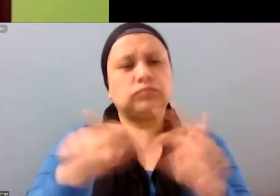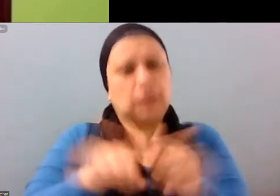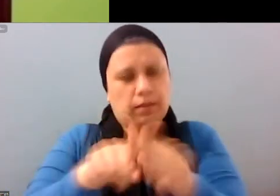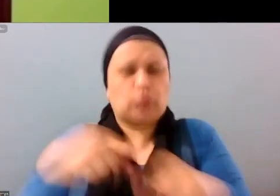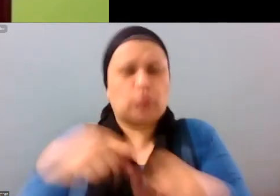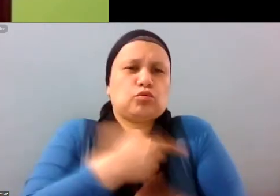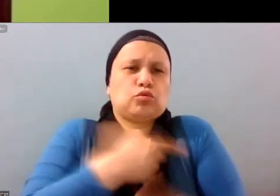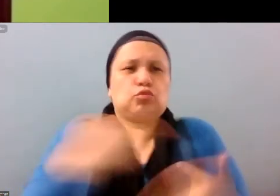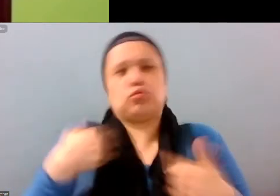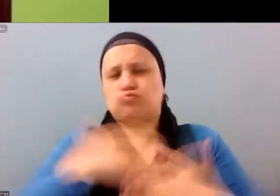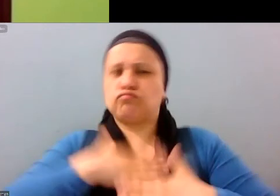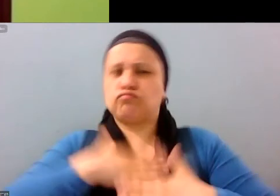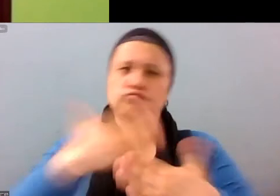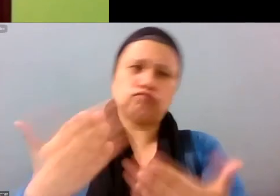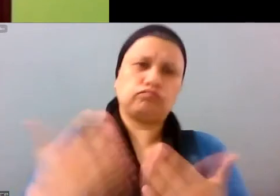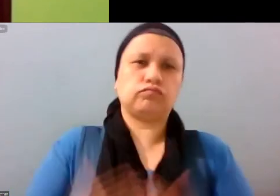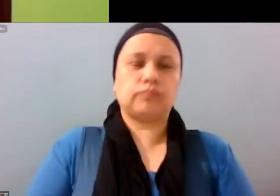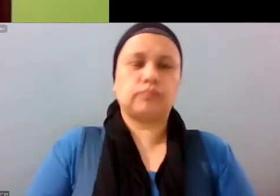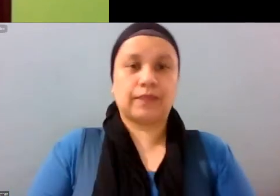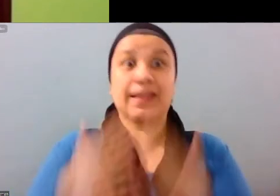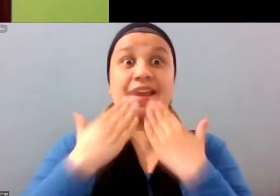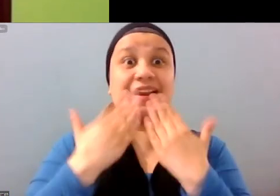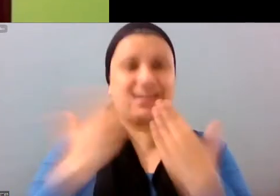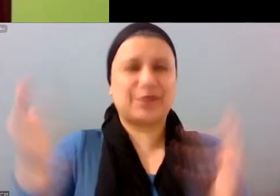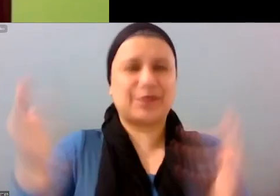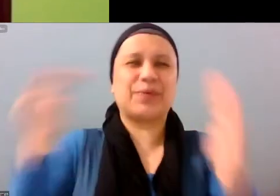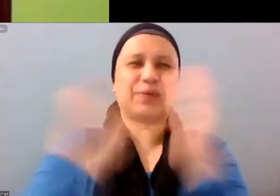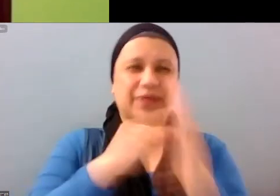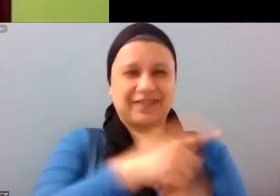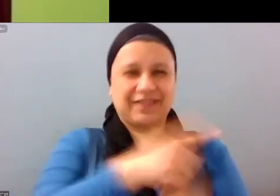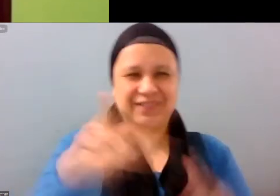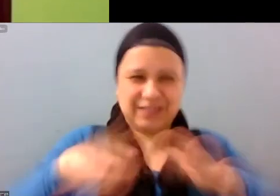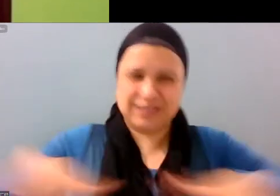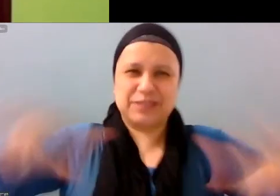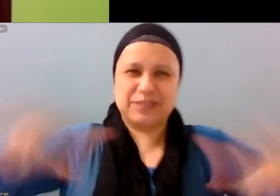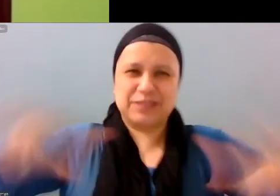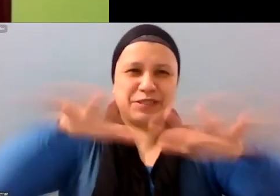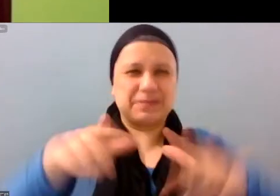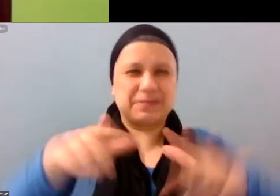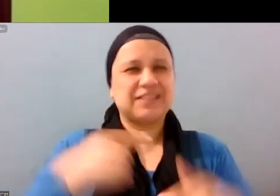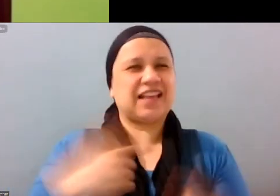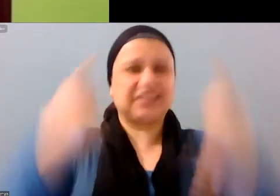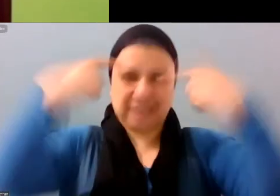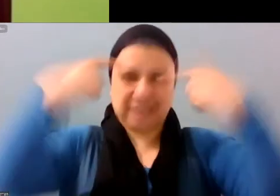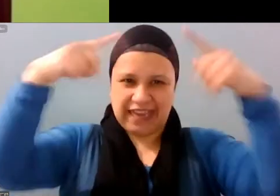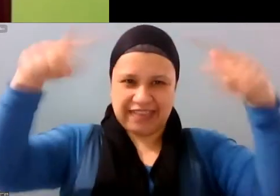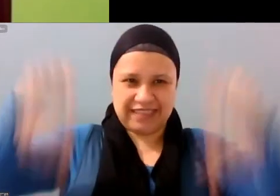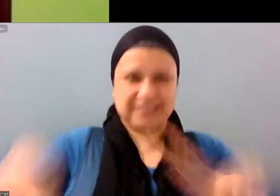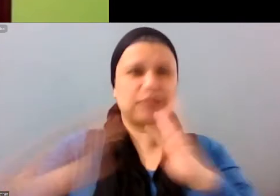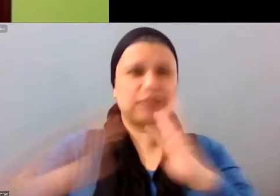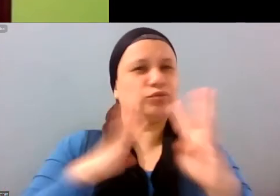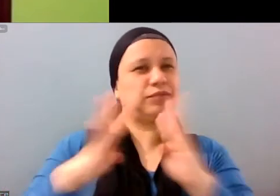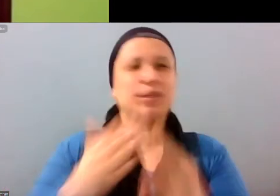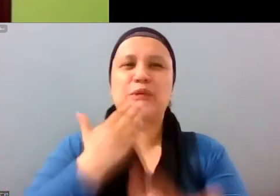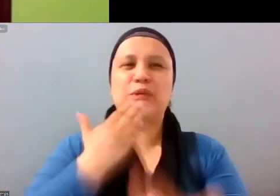disposición agradeciéndoles de nuevo el espacio y deseándoles éxitos en este conversatorio buenas tardes